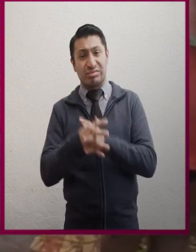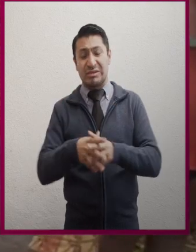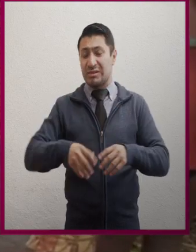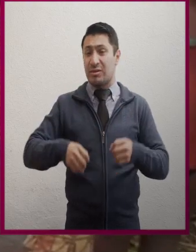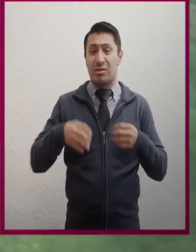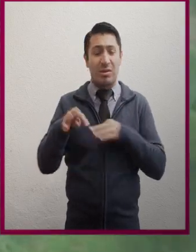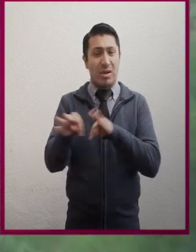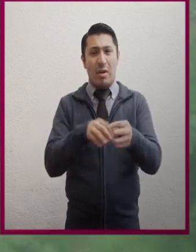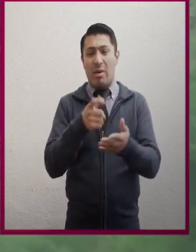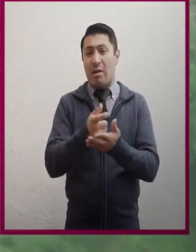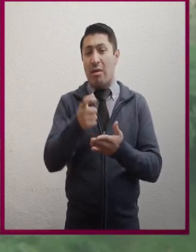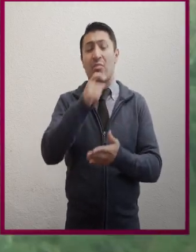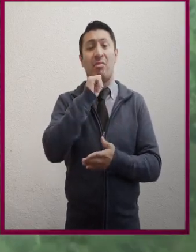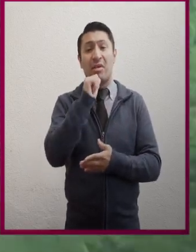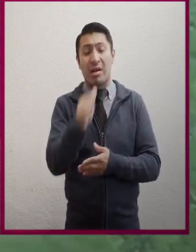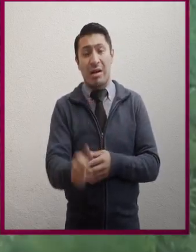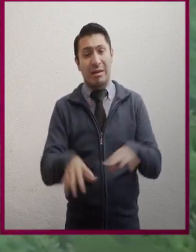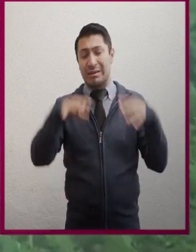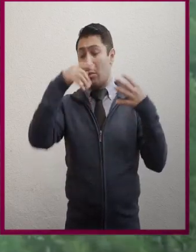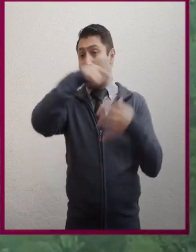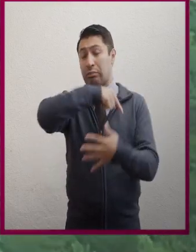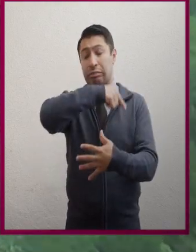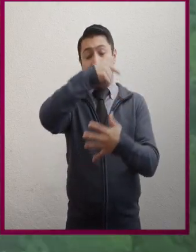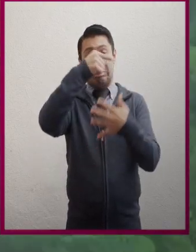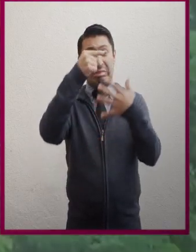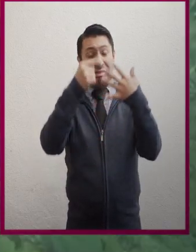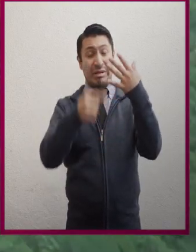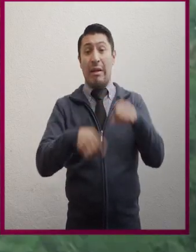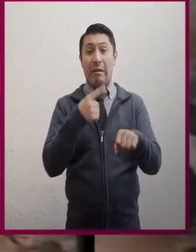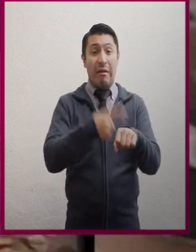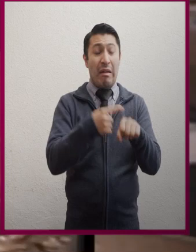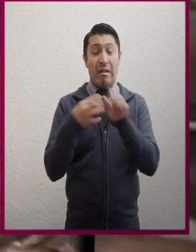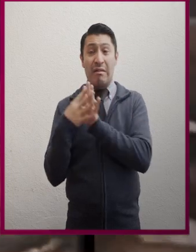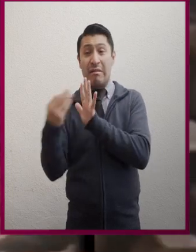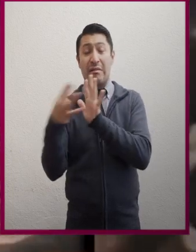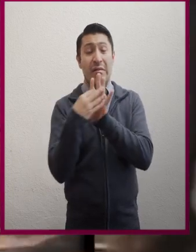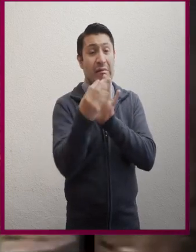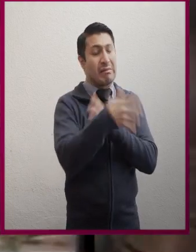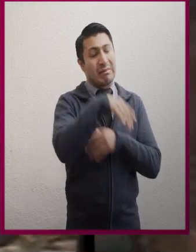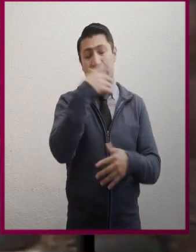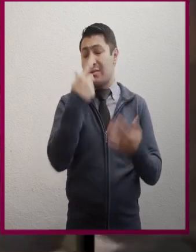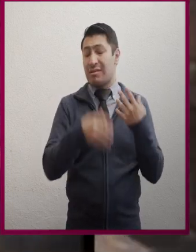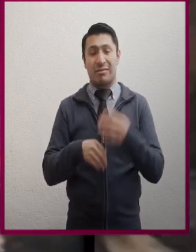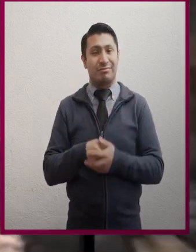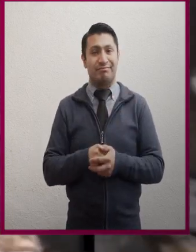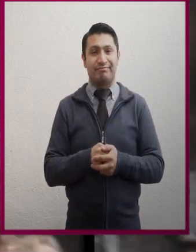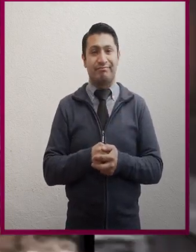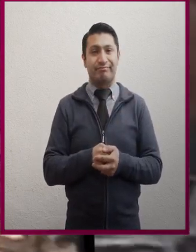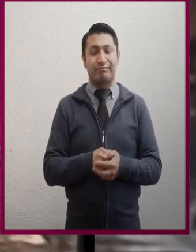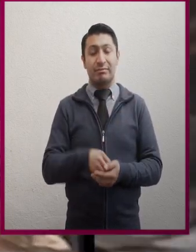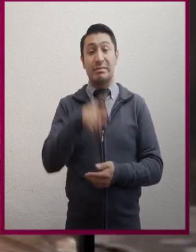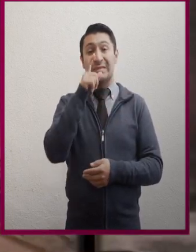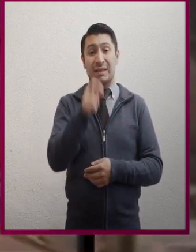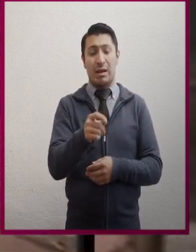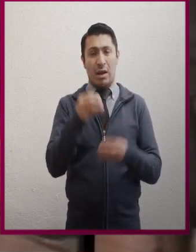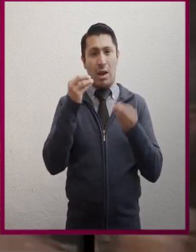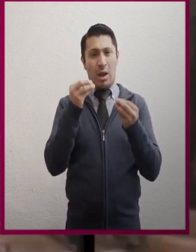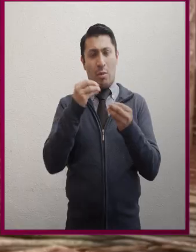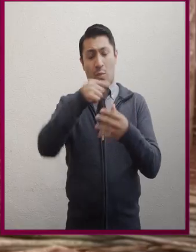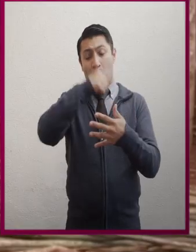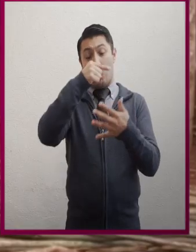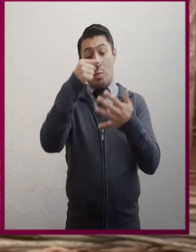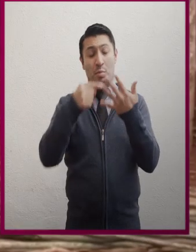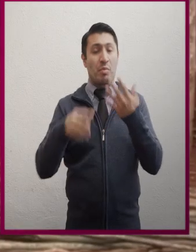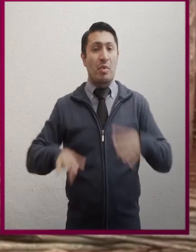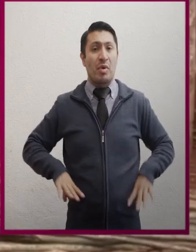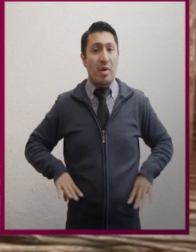la explotación, el impacto ambiental, el crecimiento poblacional, las epidemias y la migración. Es decir, está